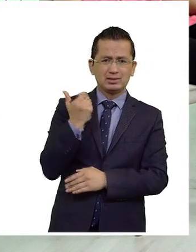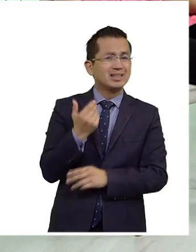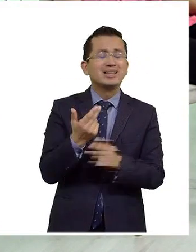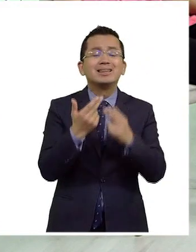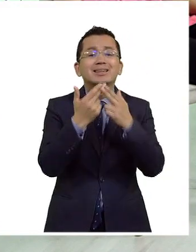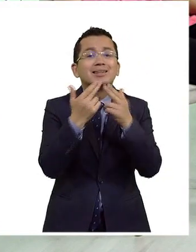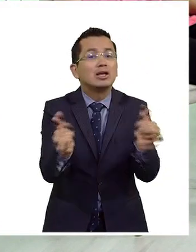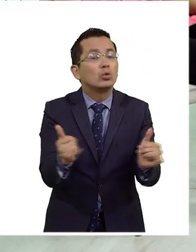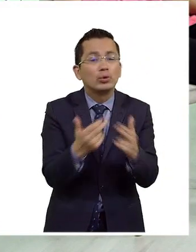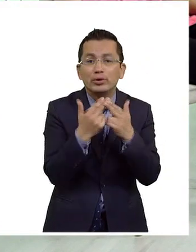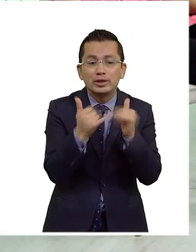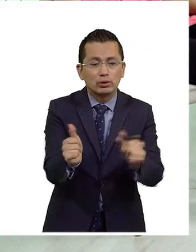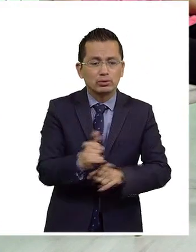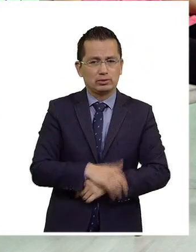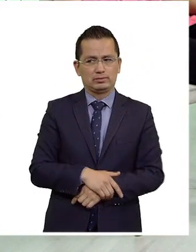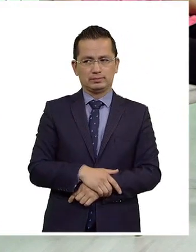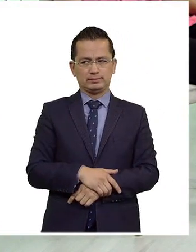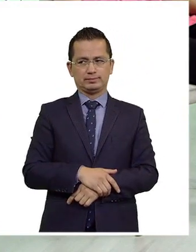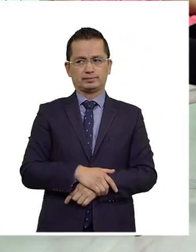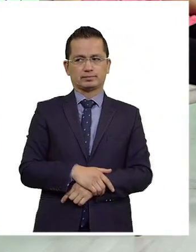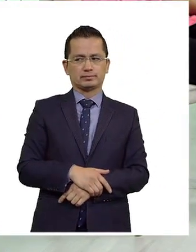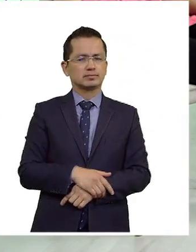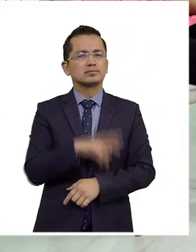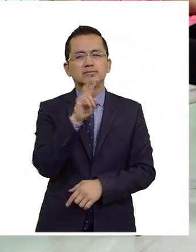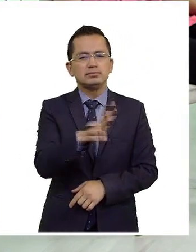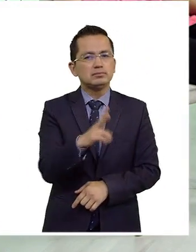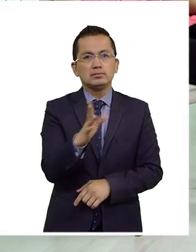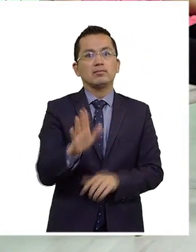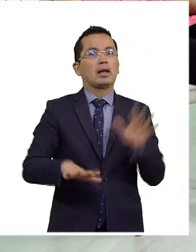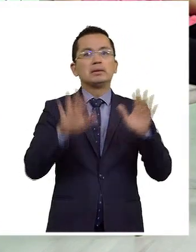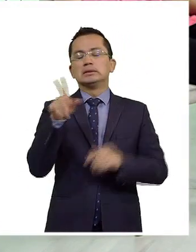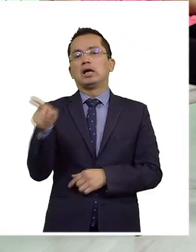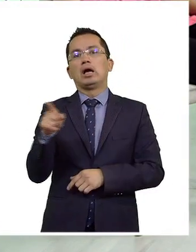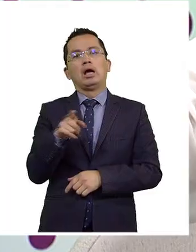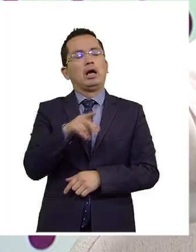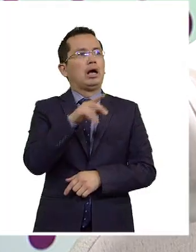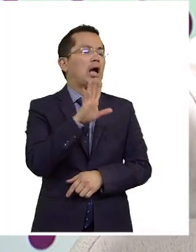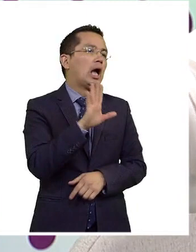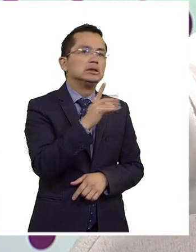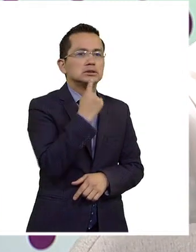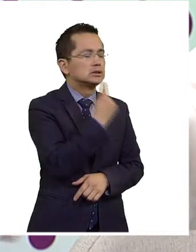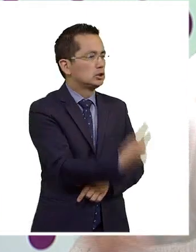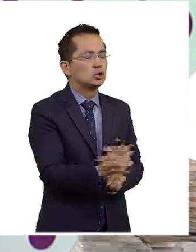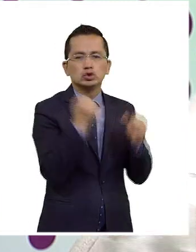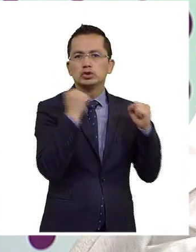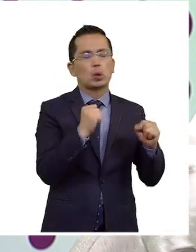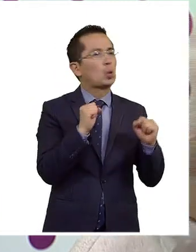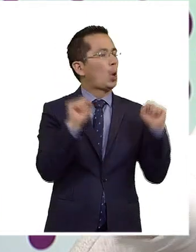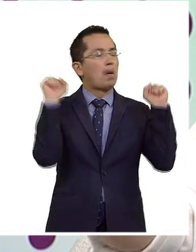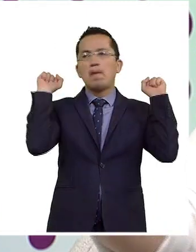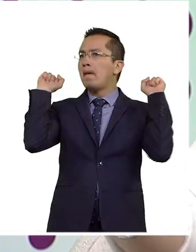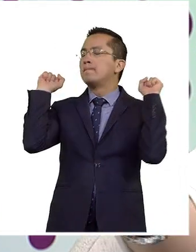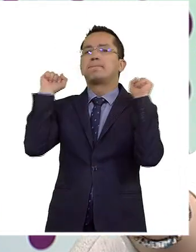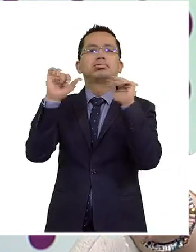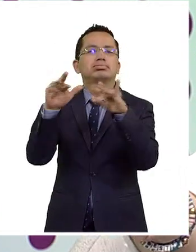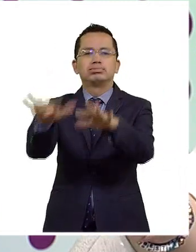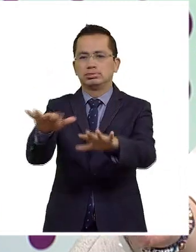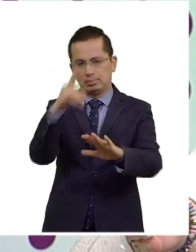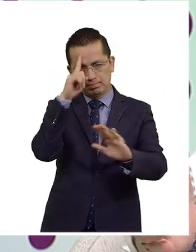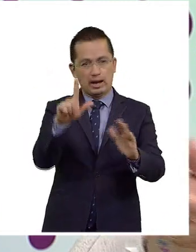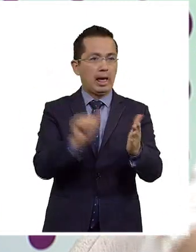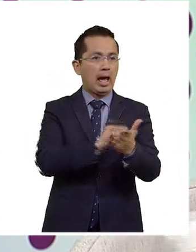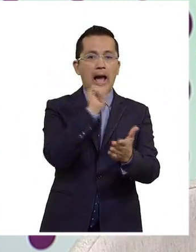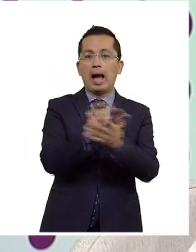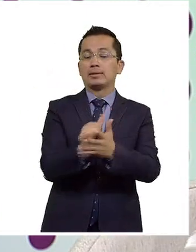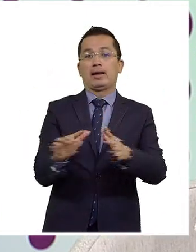va a haber esta pendiente resbaladiza en donde los niños van a correr Y van a perderse. a sacar sus actas de